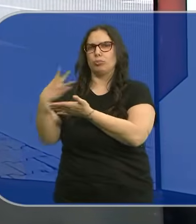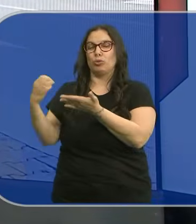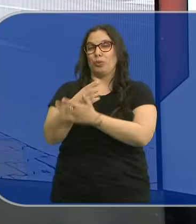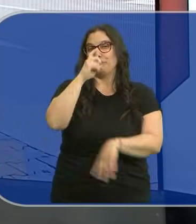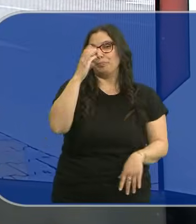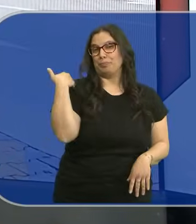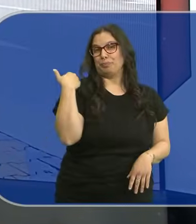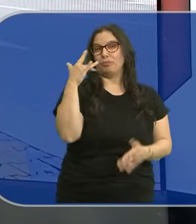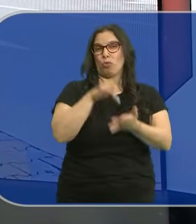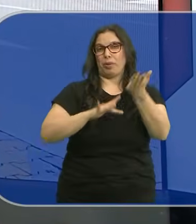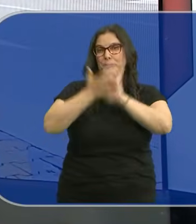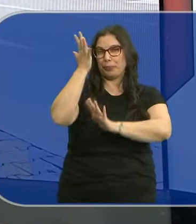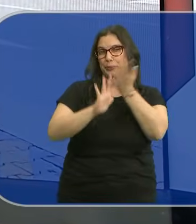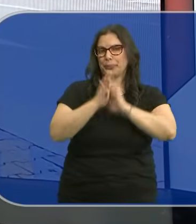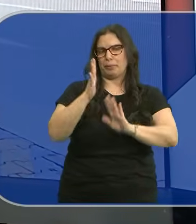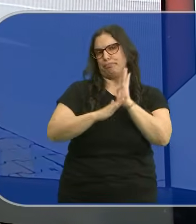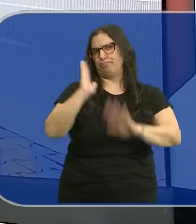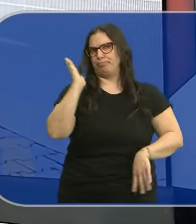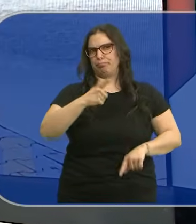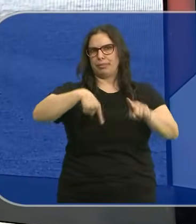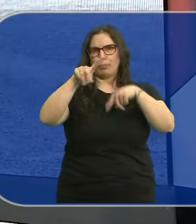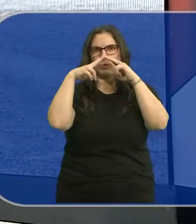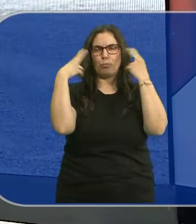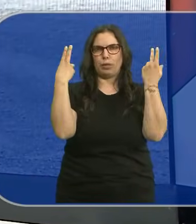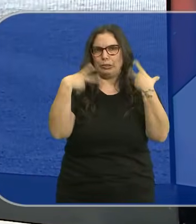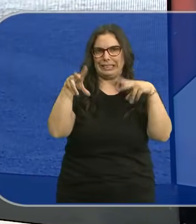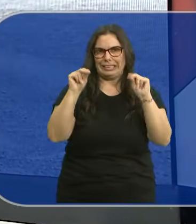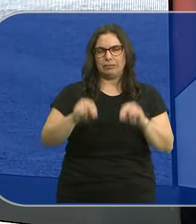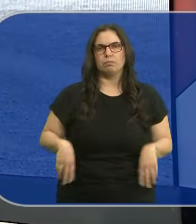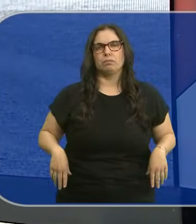recordarán, en Las Cocheras, que dejó mermado el transporte público. Isabel Miñón.